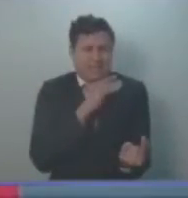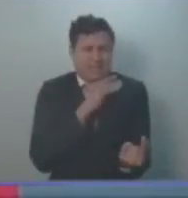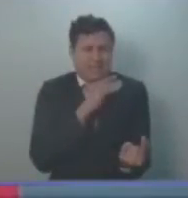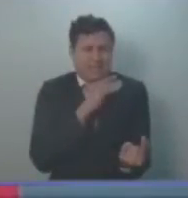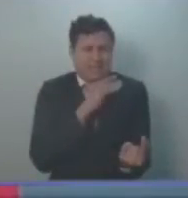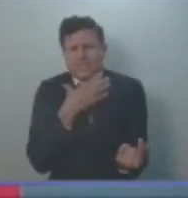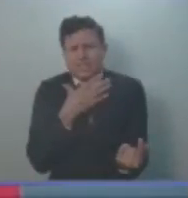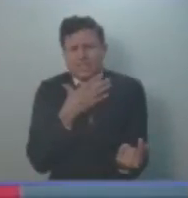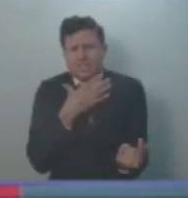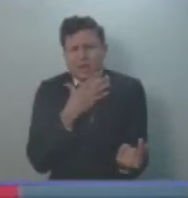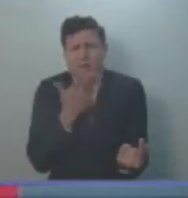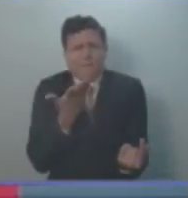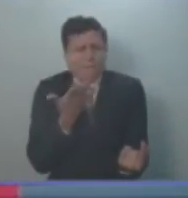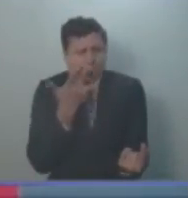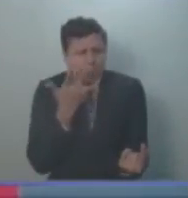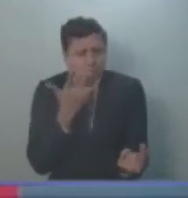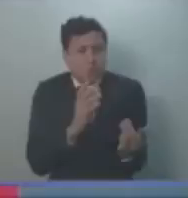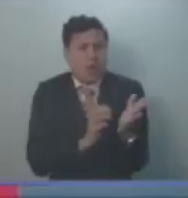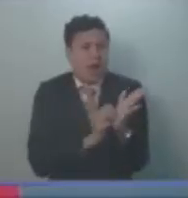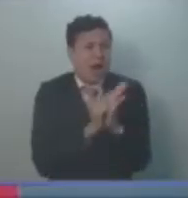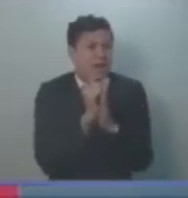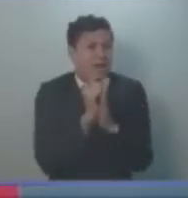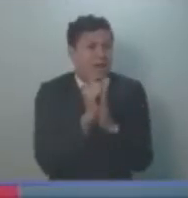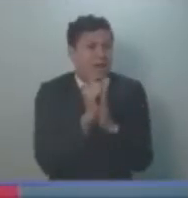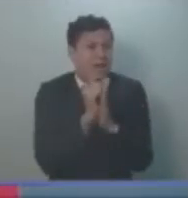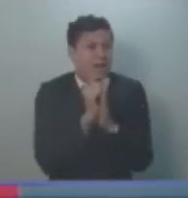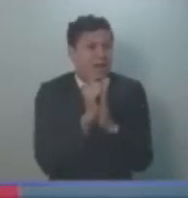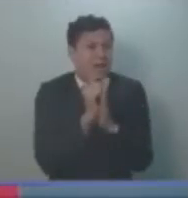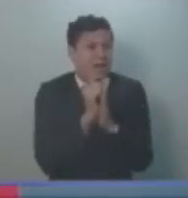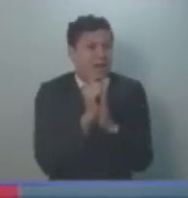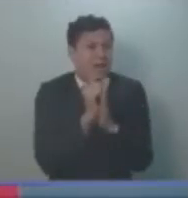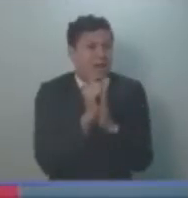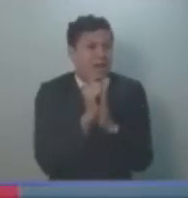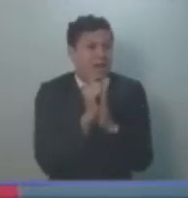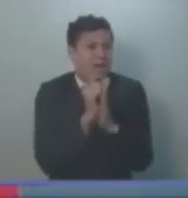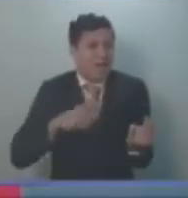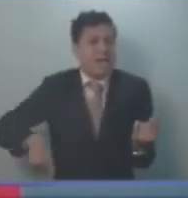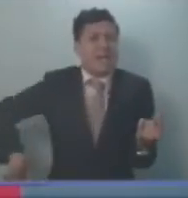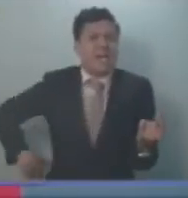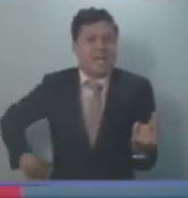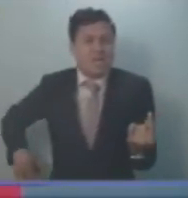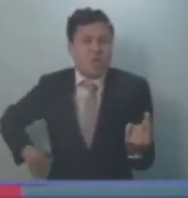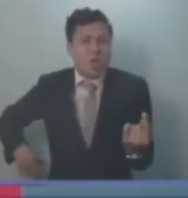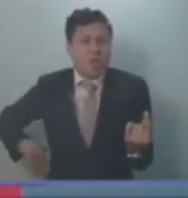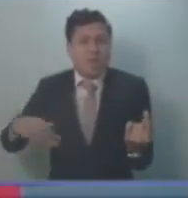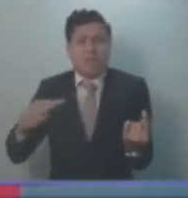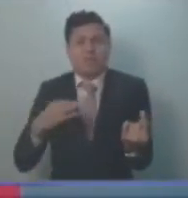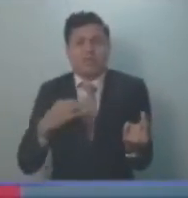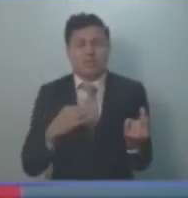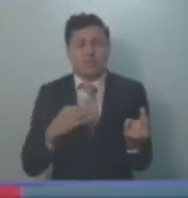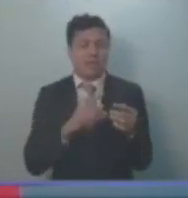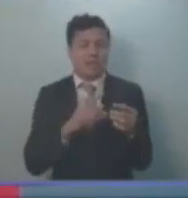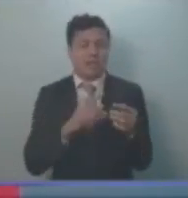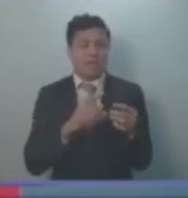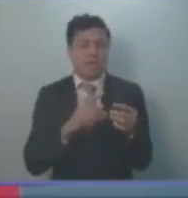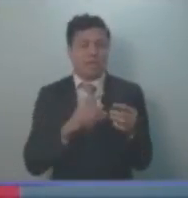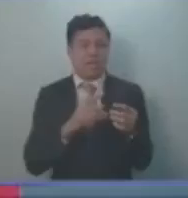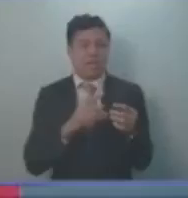requieren controles médicos frecuentes y rehabilitación o que necesiten una atención técnica y